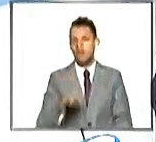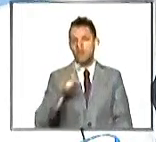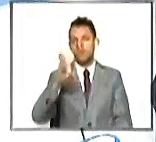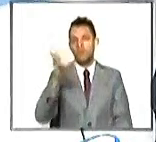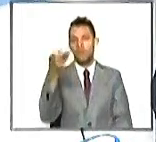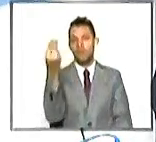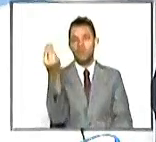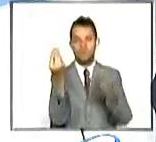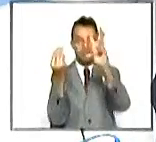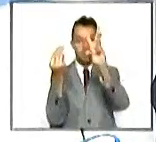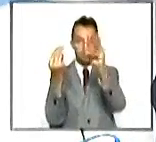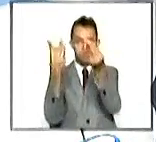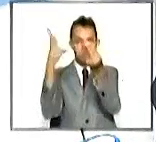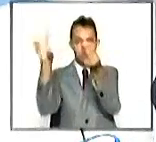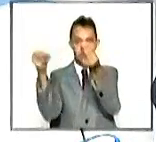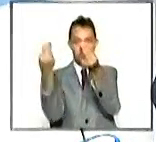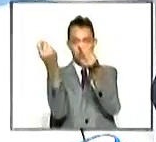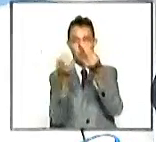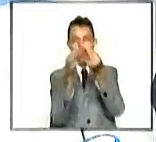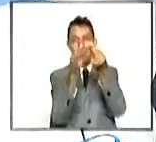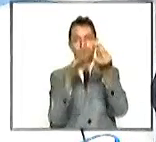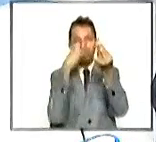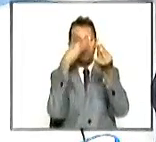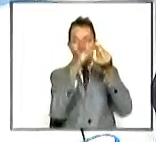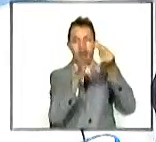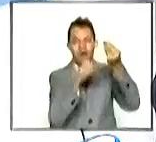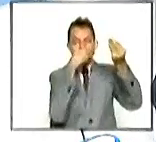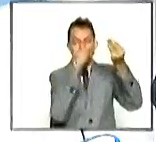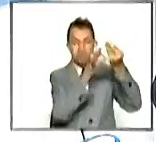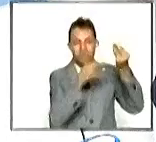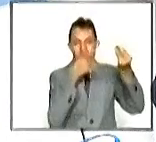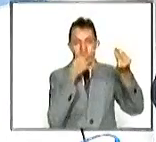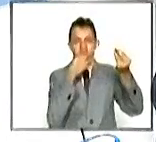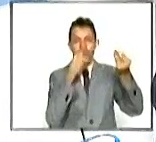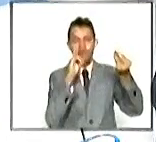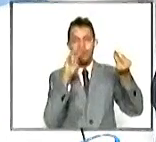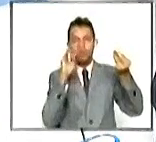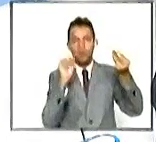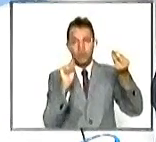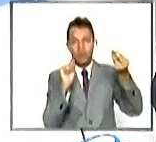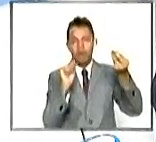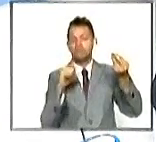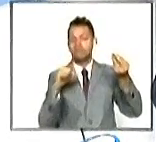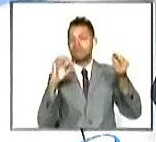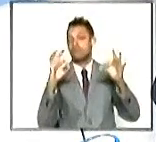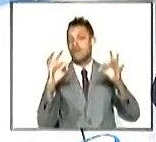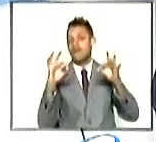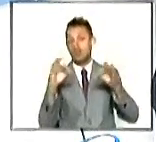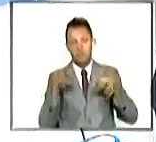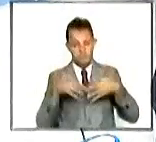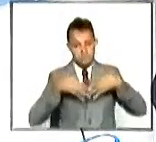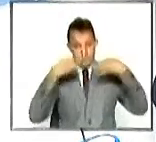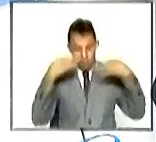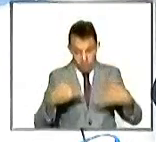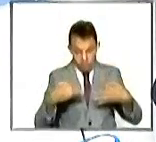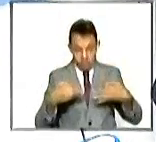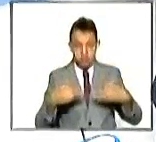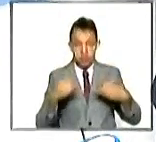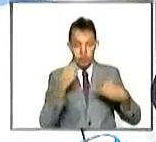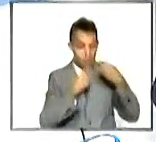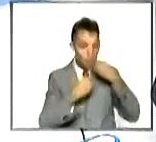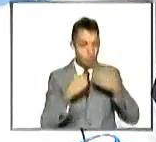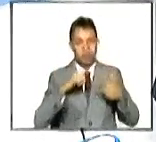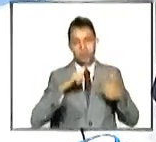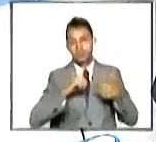ya, uva Isabela. Entonces les han hablado bellezas del resveratrol, cosas excelentes del resveratrol, es cierto. Usted tiene